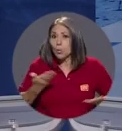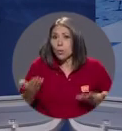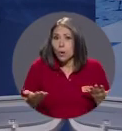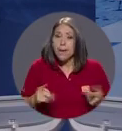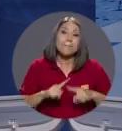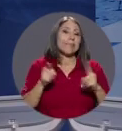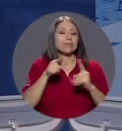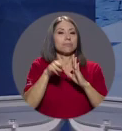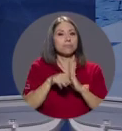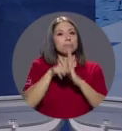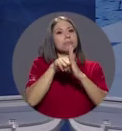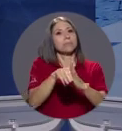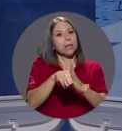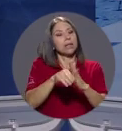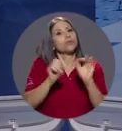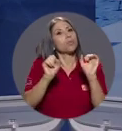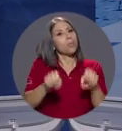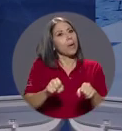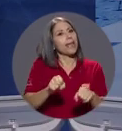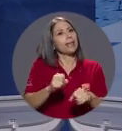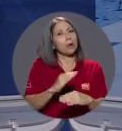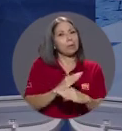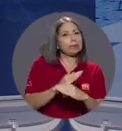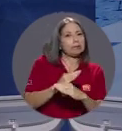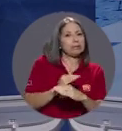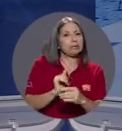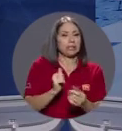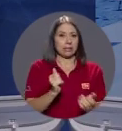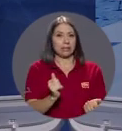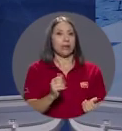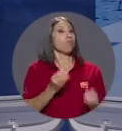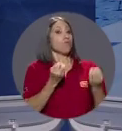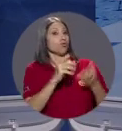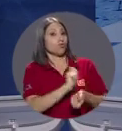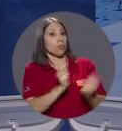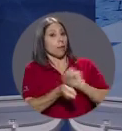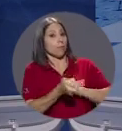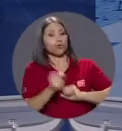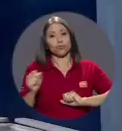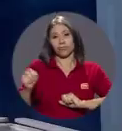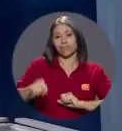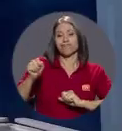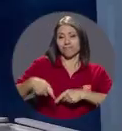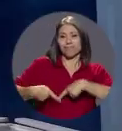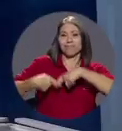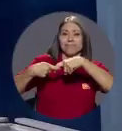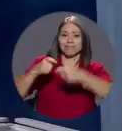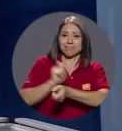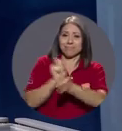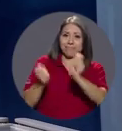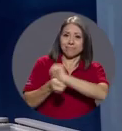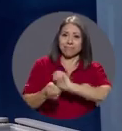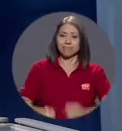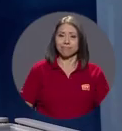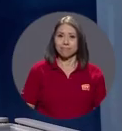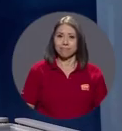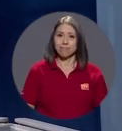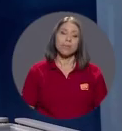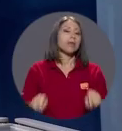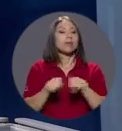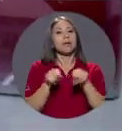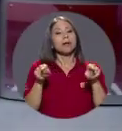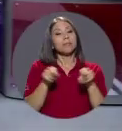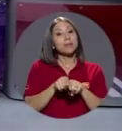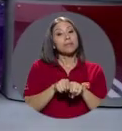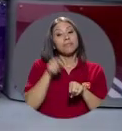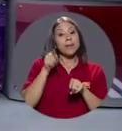ejemplo? ¿Verdad? Pero son modelos que pueden tener mucha resistencia. Muchos cambios que hacer. Claro, hay cambios pendientes, sí. Sí, y más